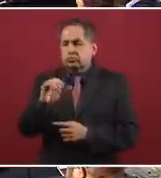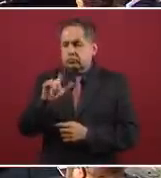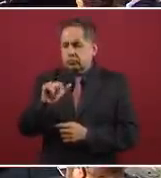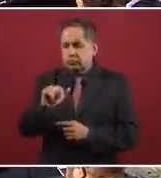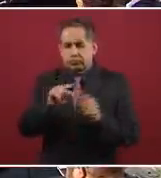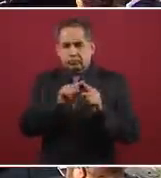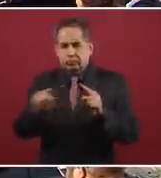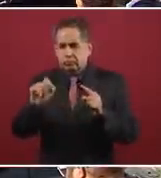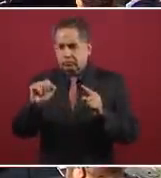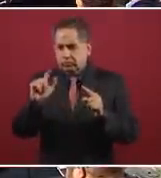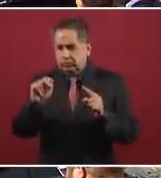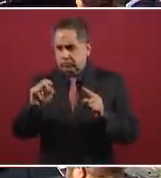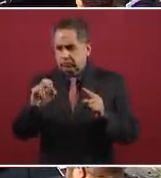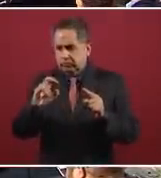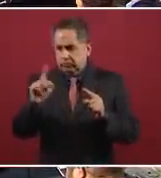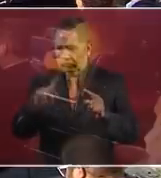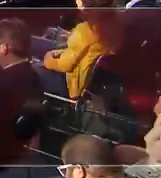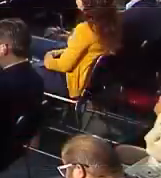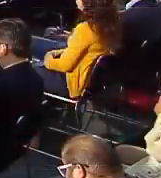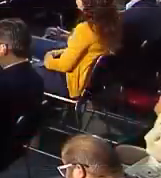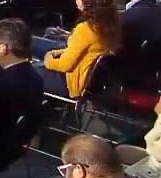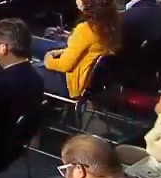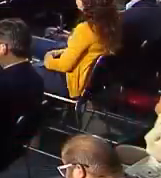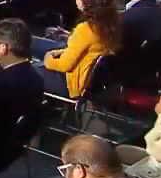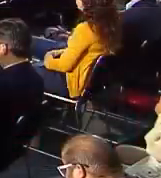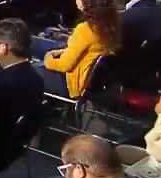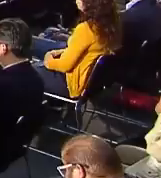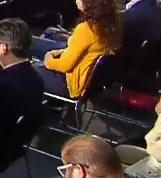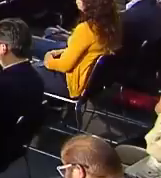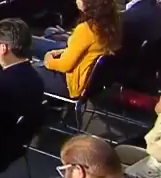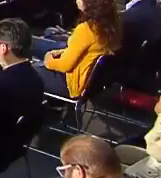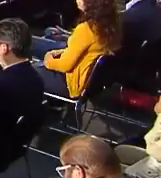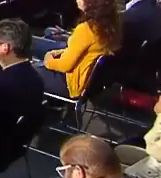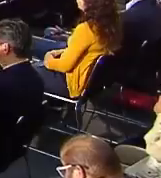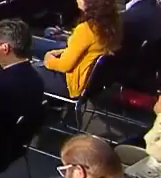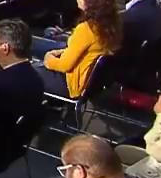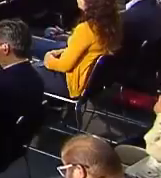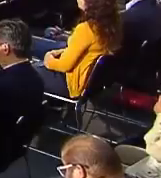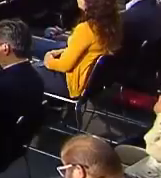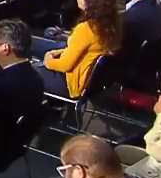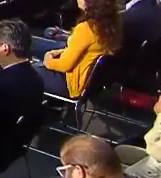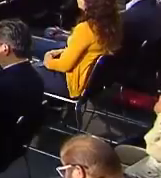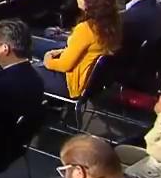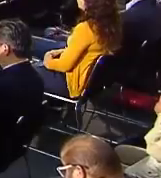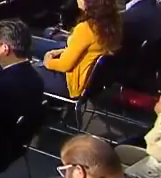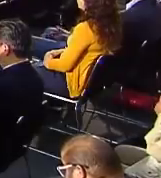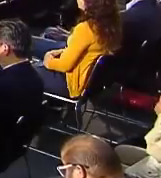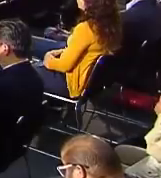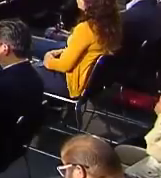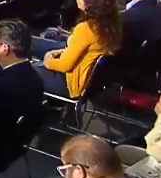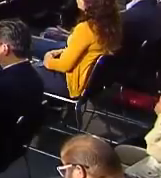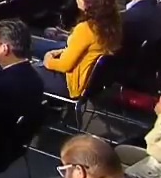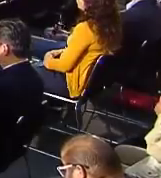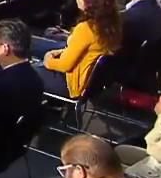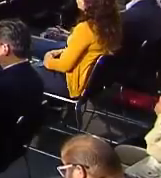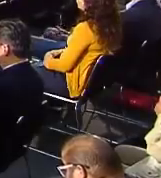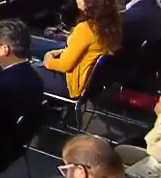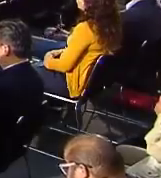Salina Cruz, vamos a promover parques industriales en toda la franja